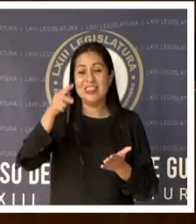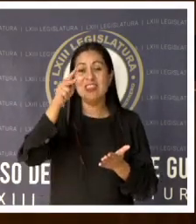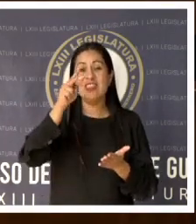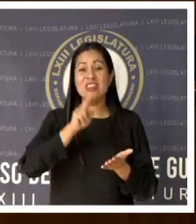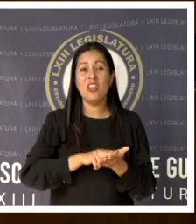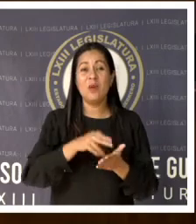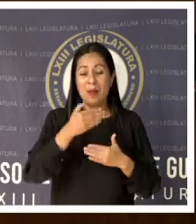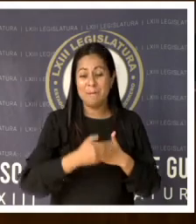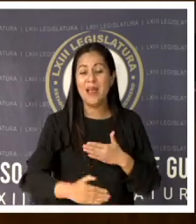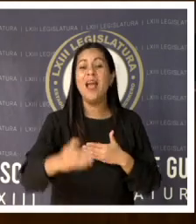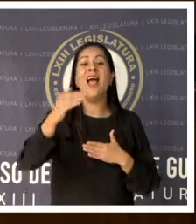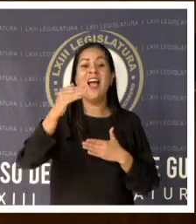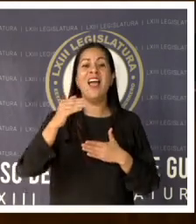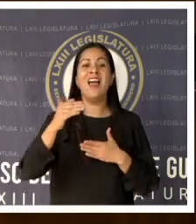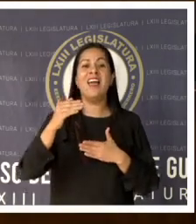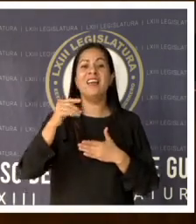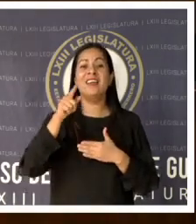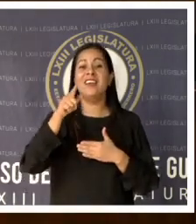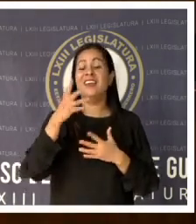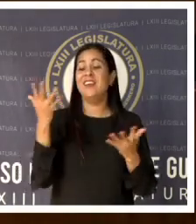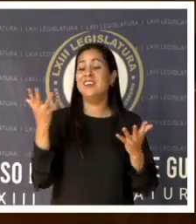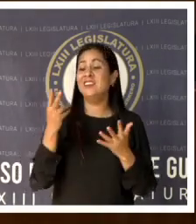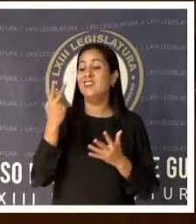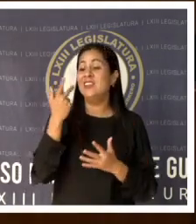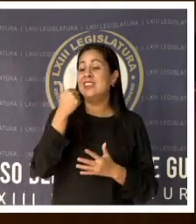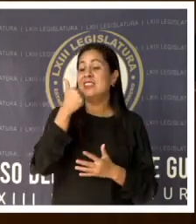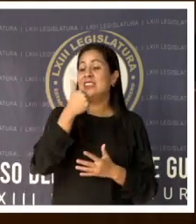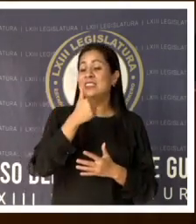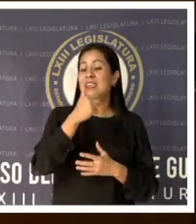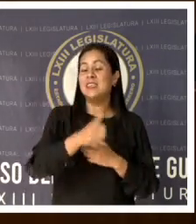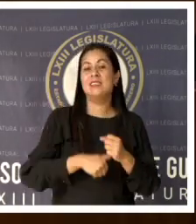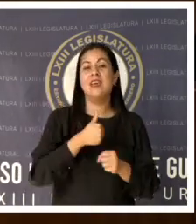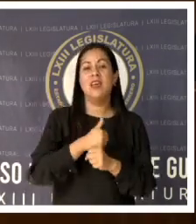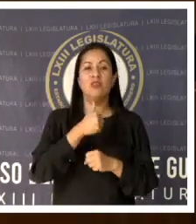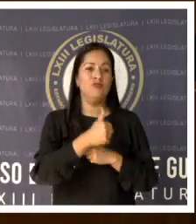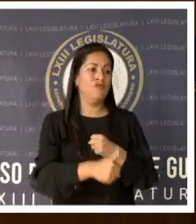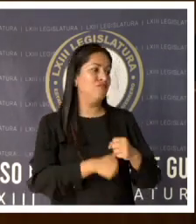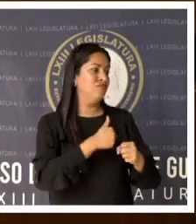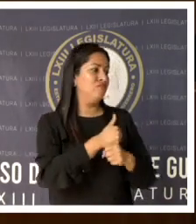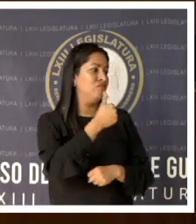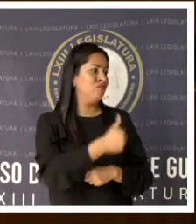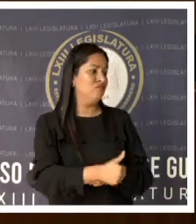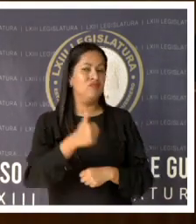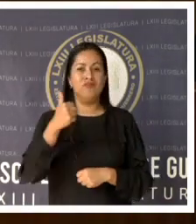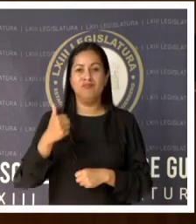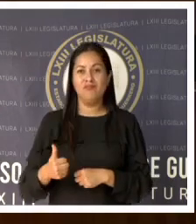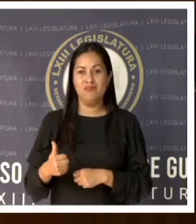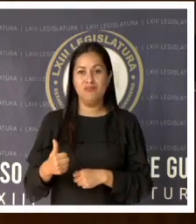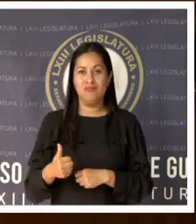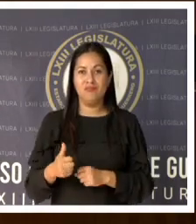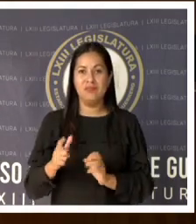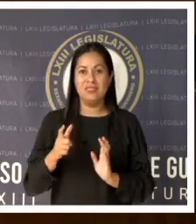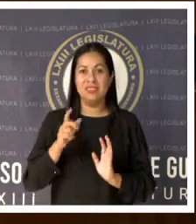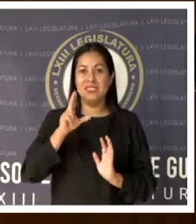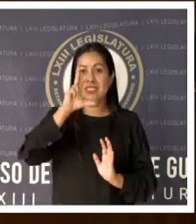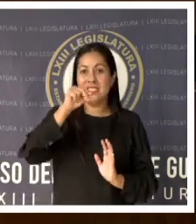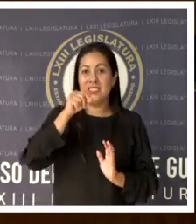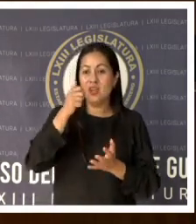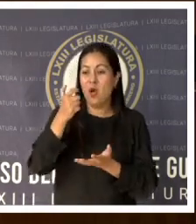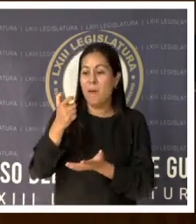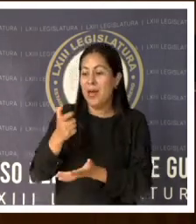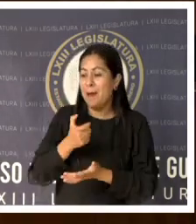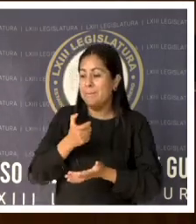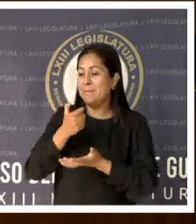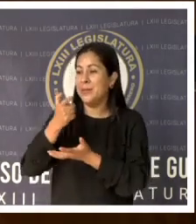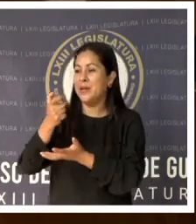lo que ellos hicieron en seis años si no hubiera inyección de recursos para el desarrollo en